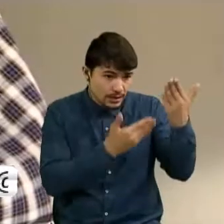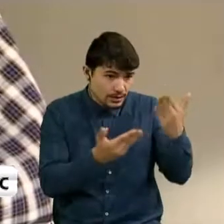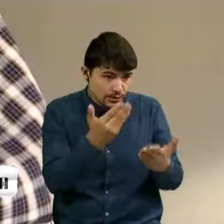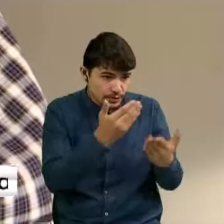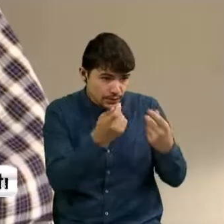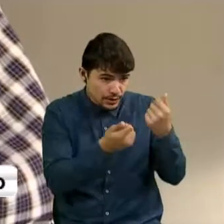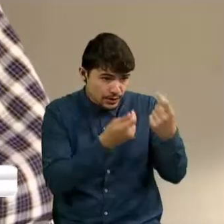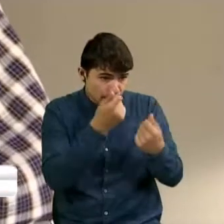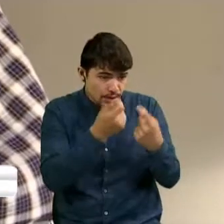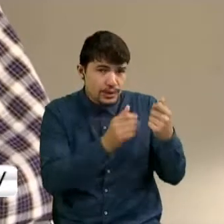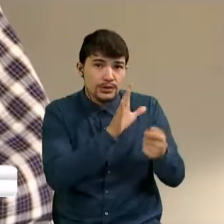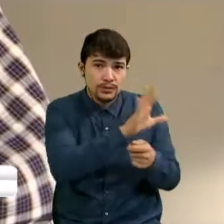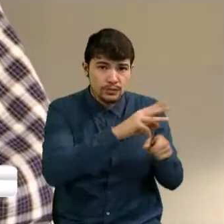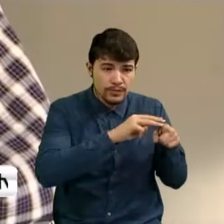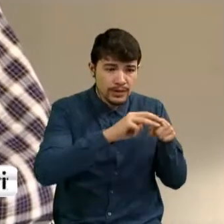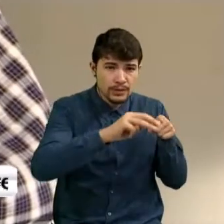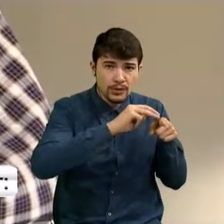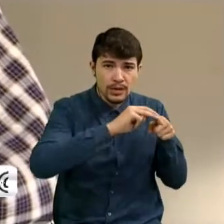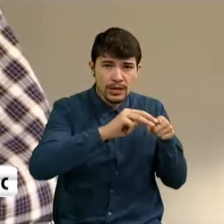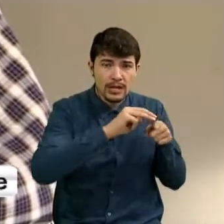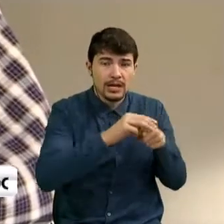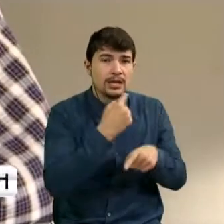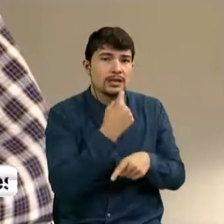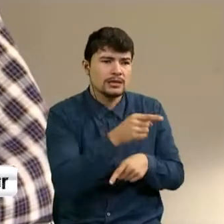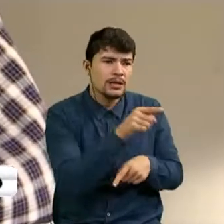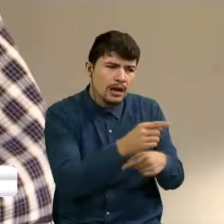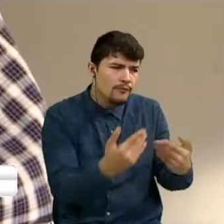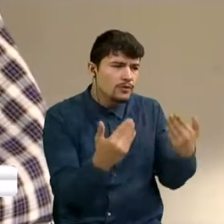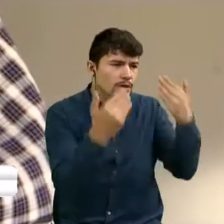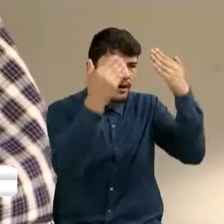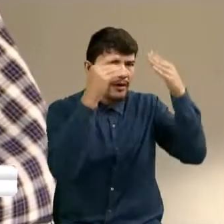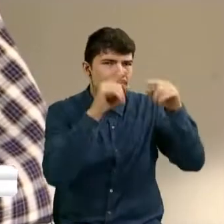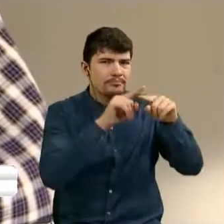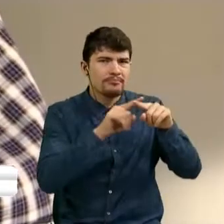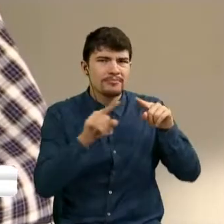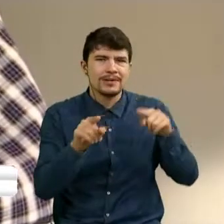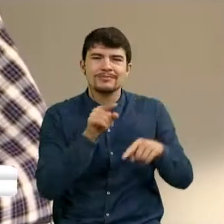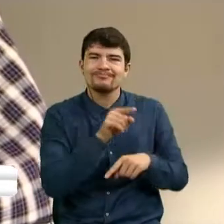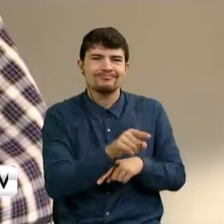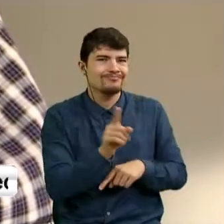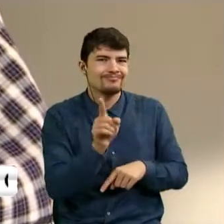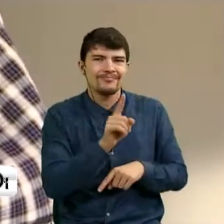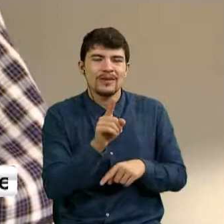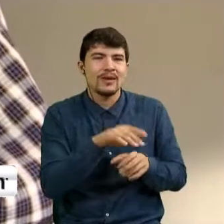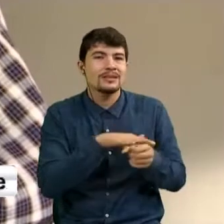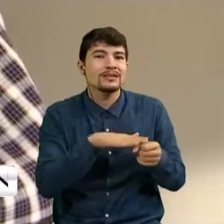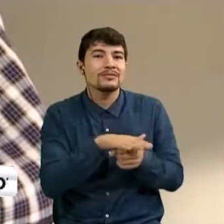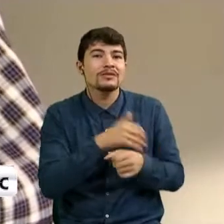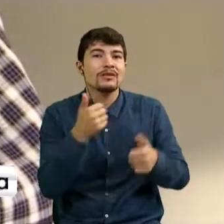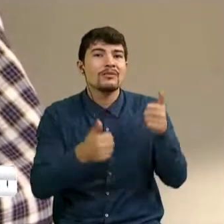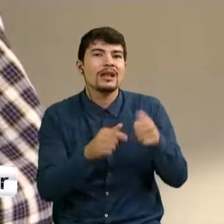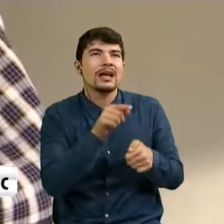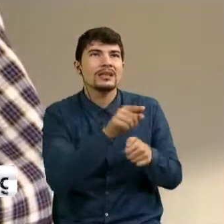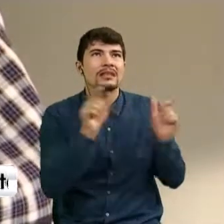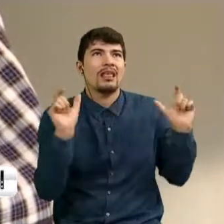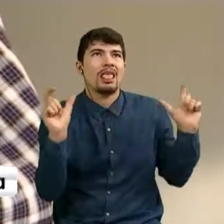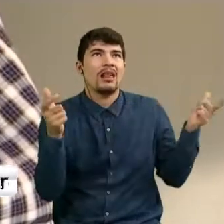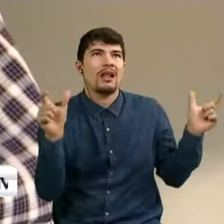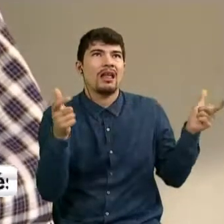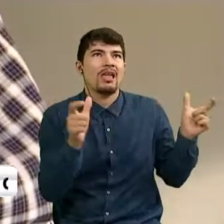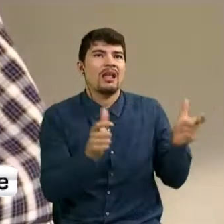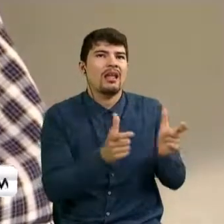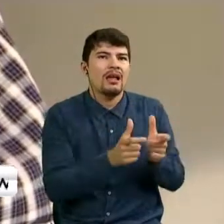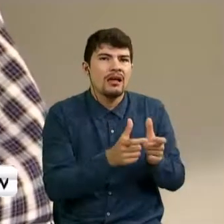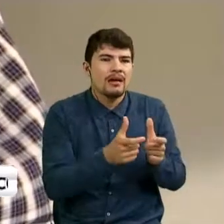que se hizo decía que funcionaba, pero no se contaba con una situación que se iba a disminuir la demanda. ¿Por